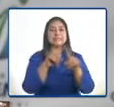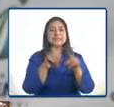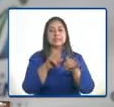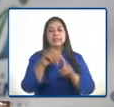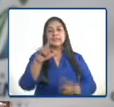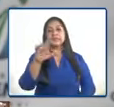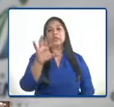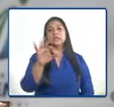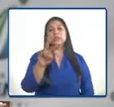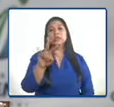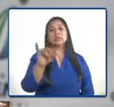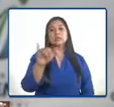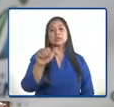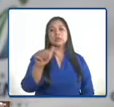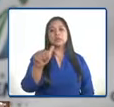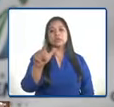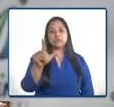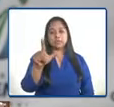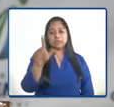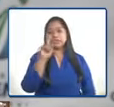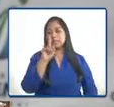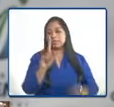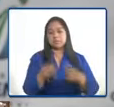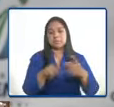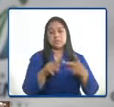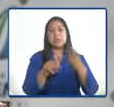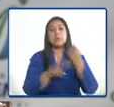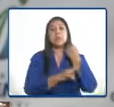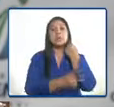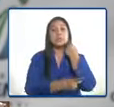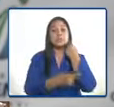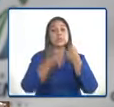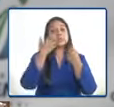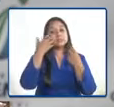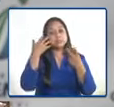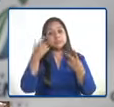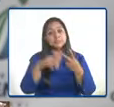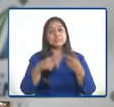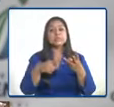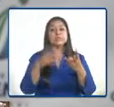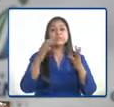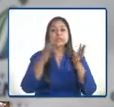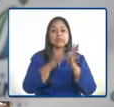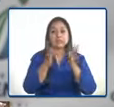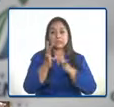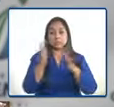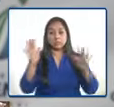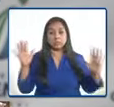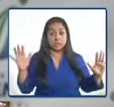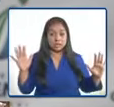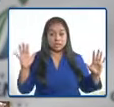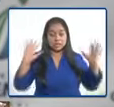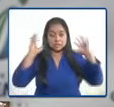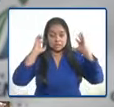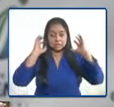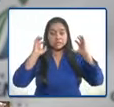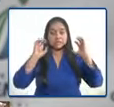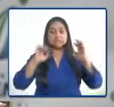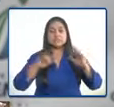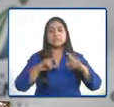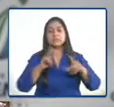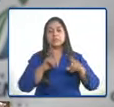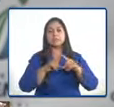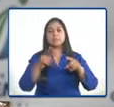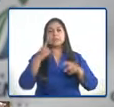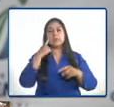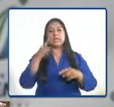Covial. Tenemos, por ejemplo, pistas de Huehuetenango, San Marcos, Esquipulas. Estábamos pendientes de hacer la de